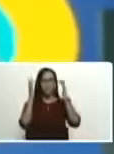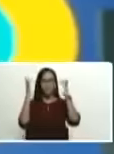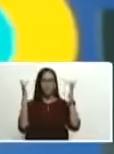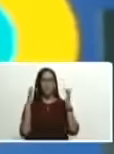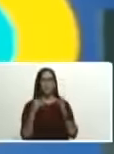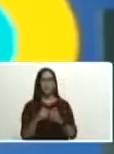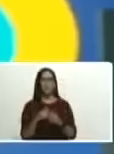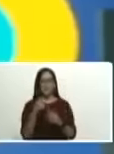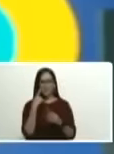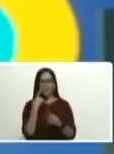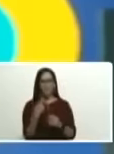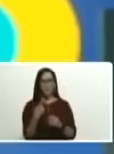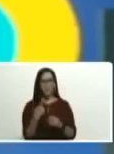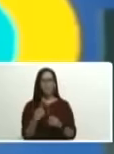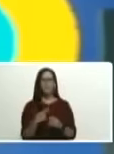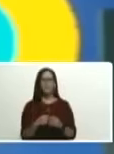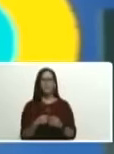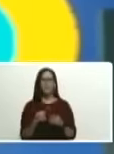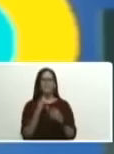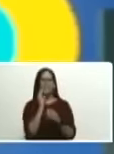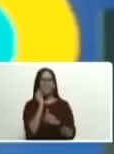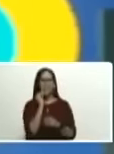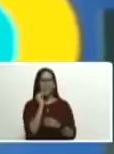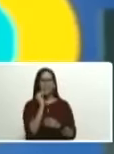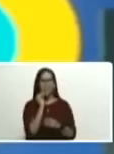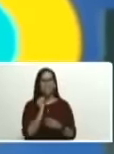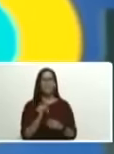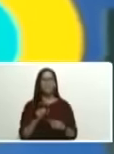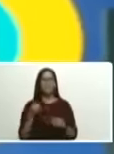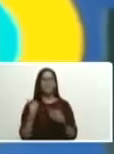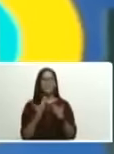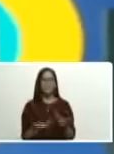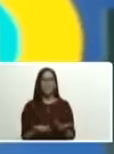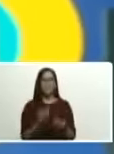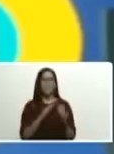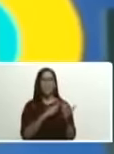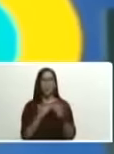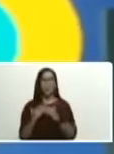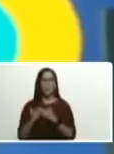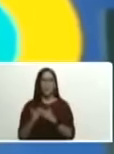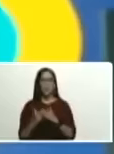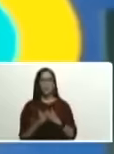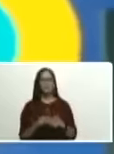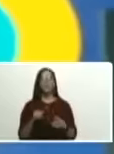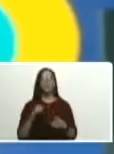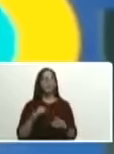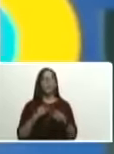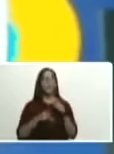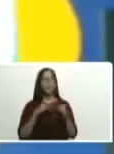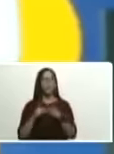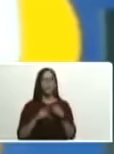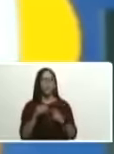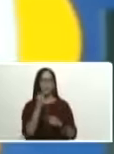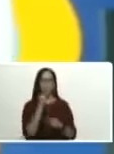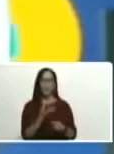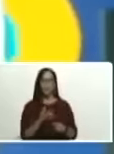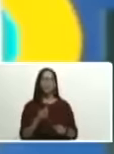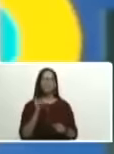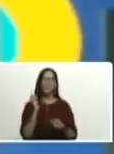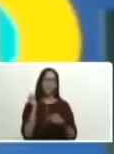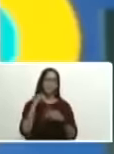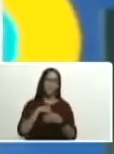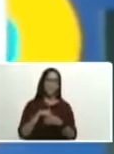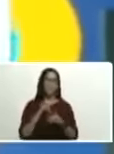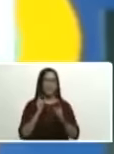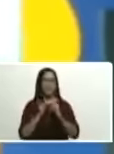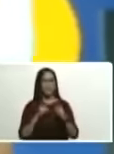estamos viendo, presidente, las grandes experiencias que se están dando de las comunas. Son productos de calidad y que además, en